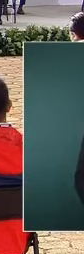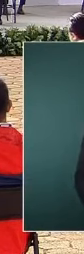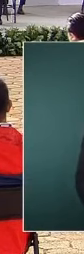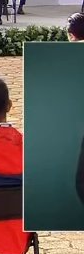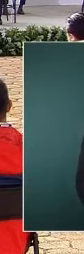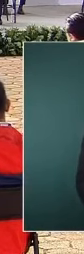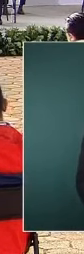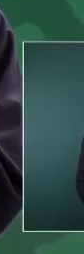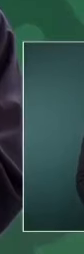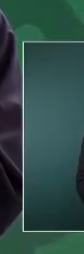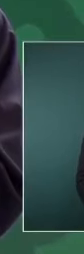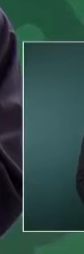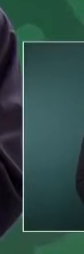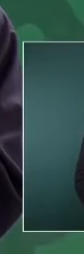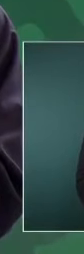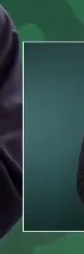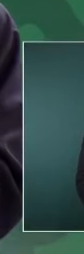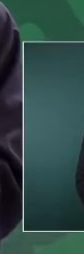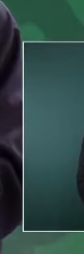¿Mande?